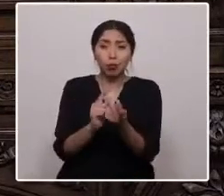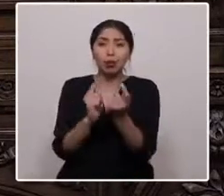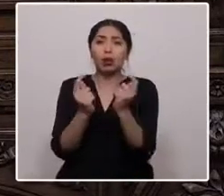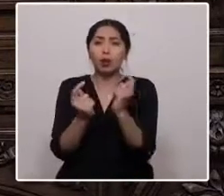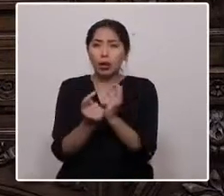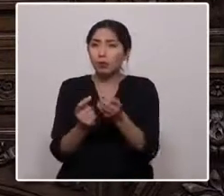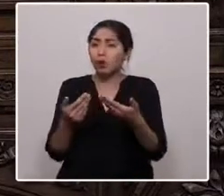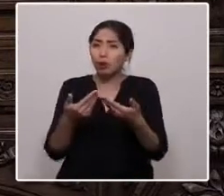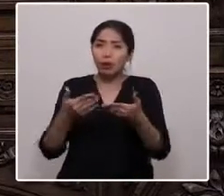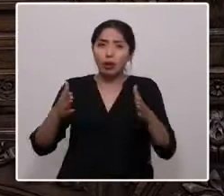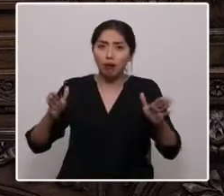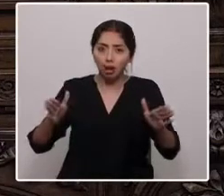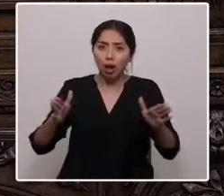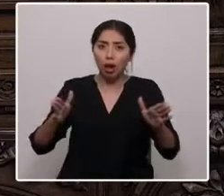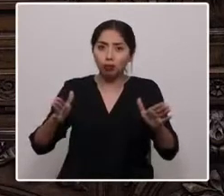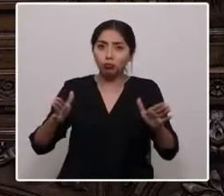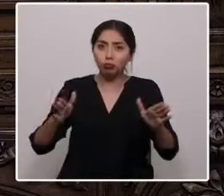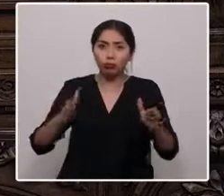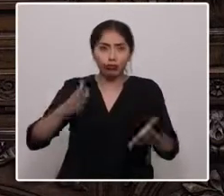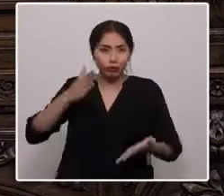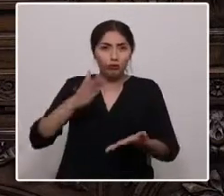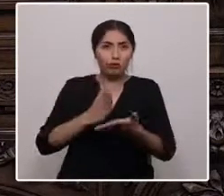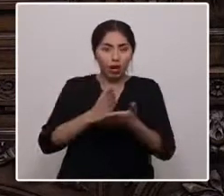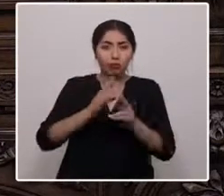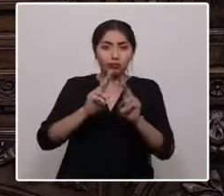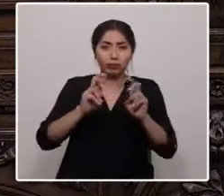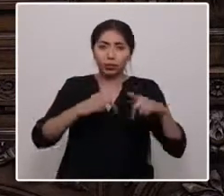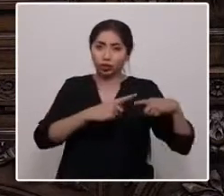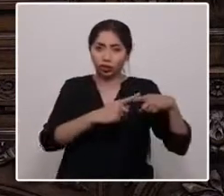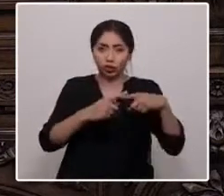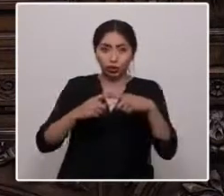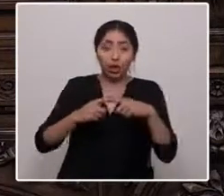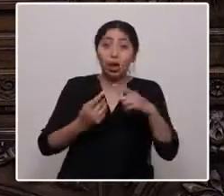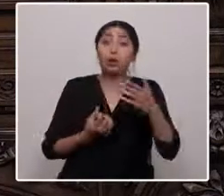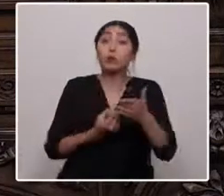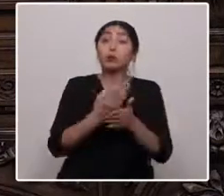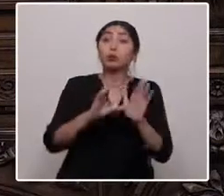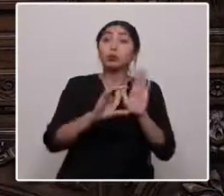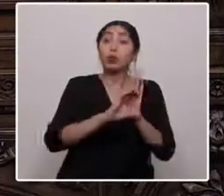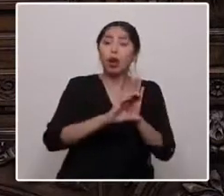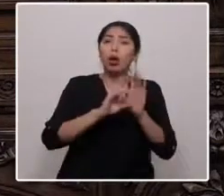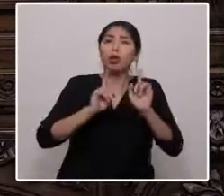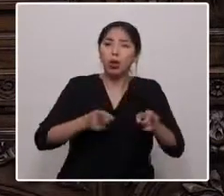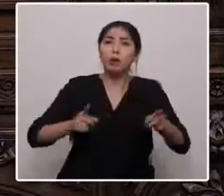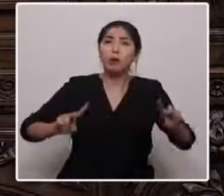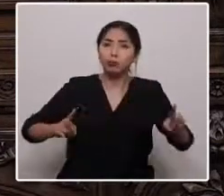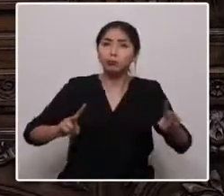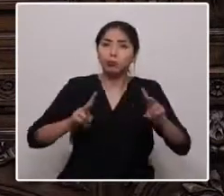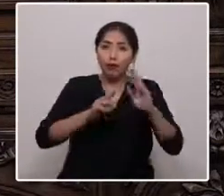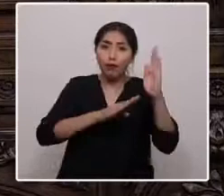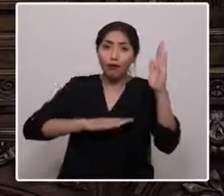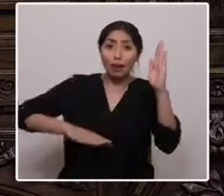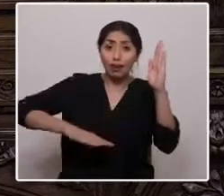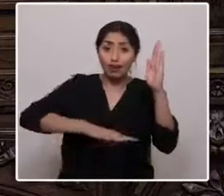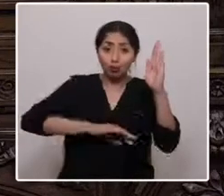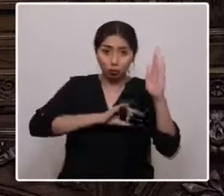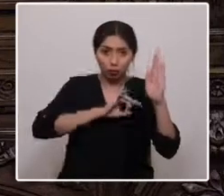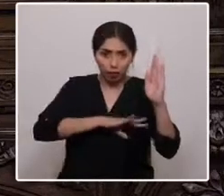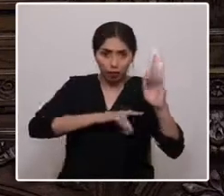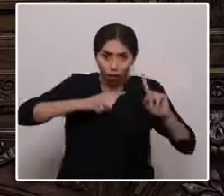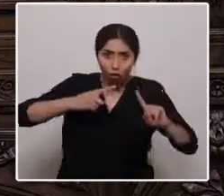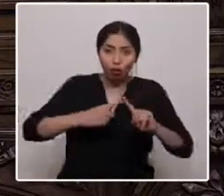fuerte sello social la nueva constitución debe construir las bases para que chile vuelva a despegar política